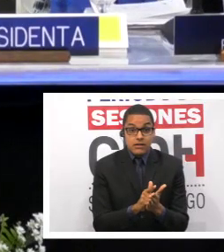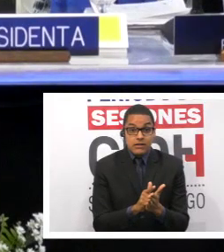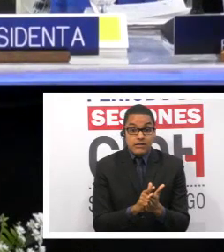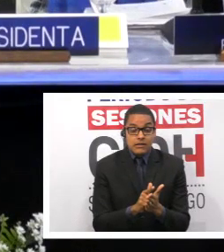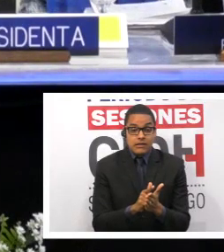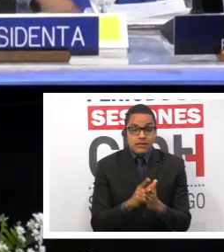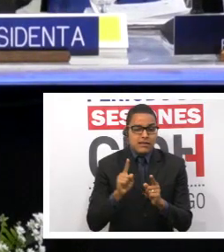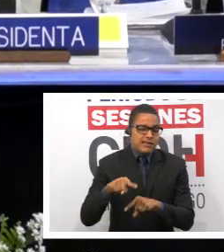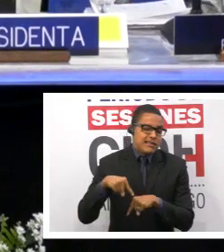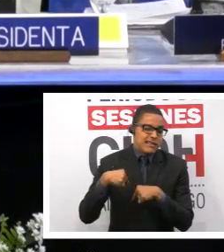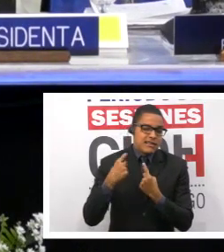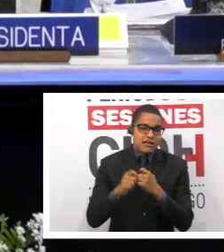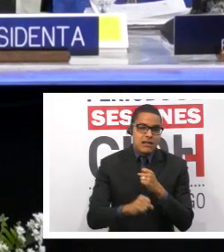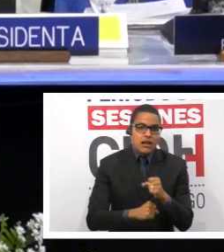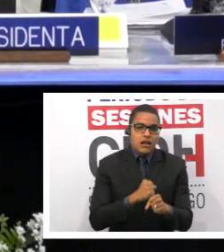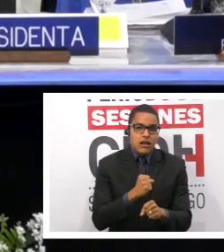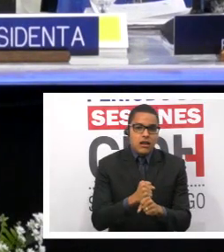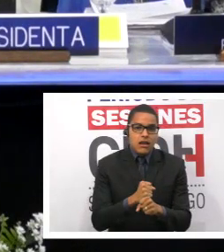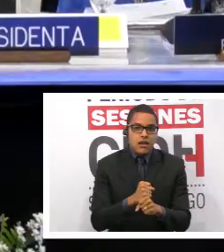and en dolor